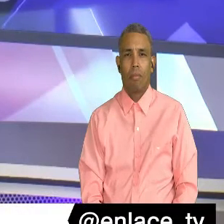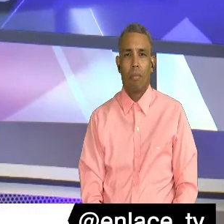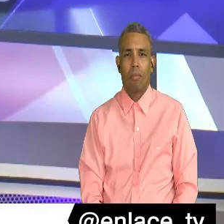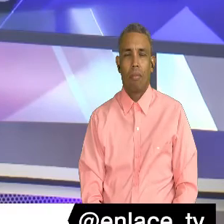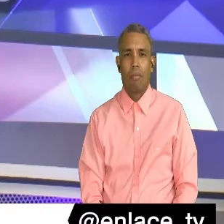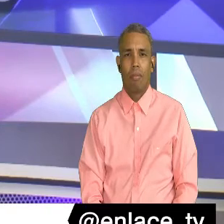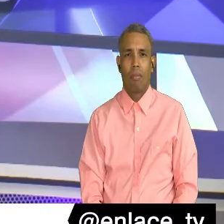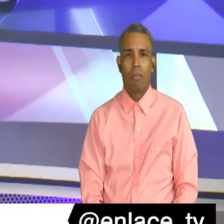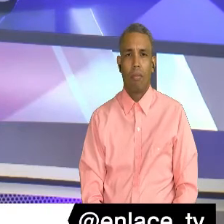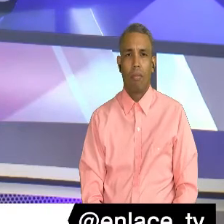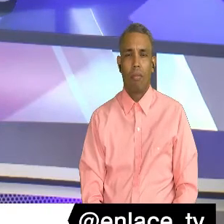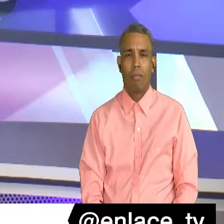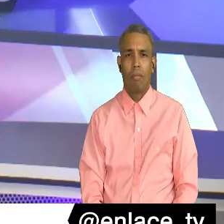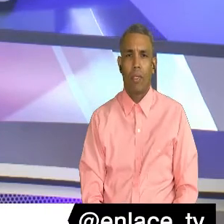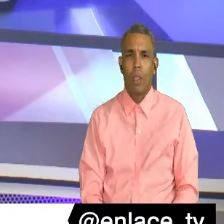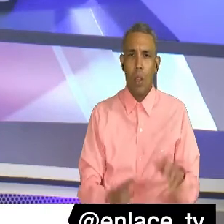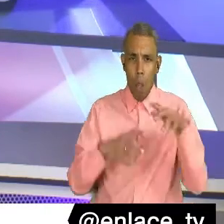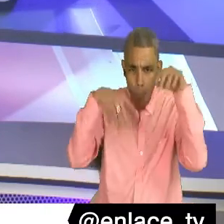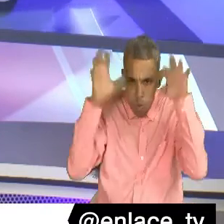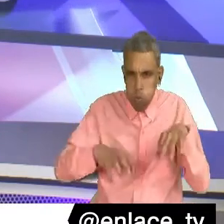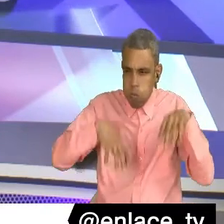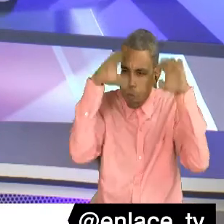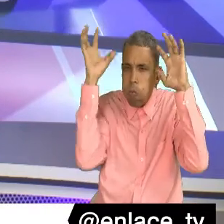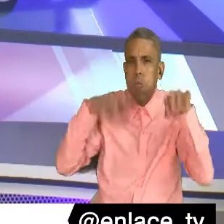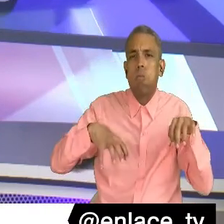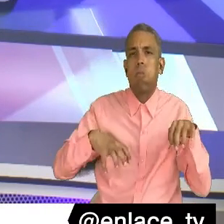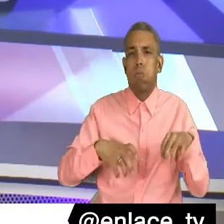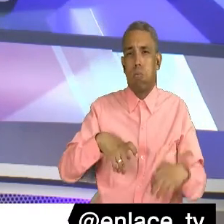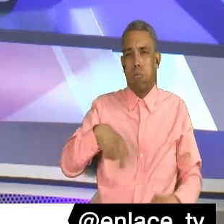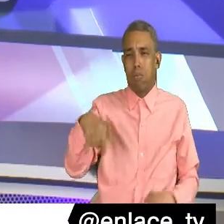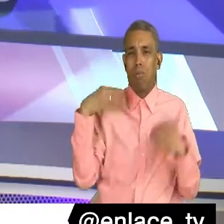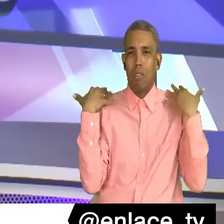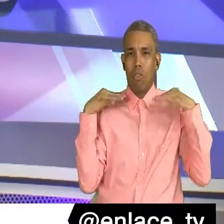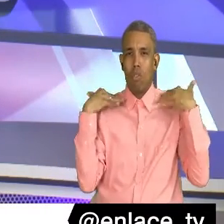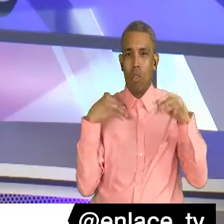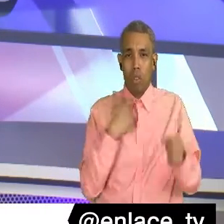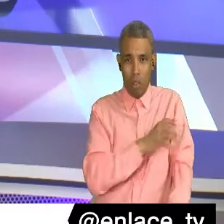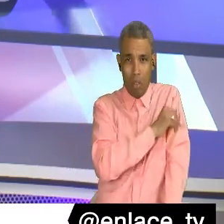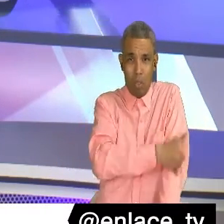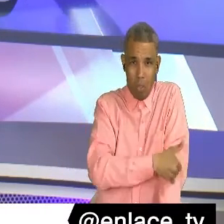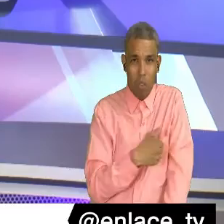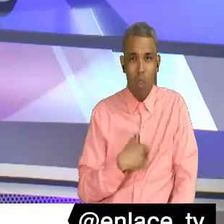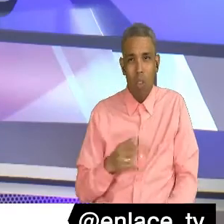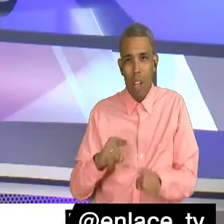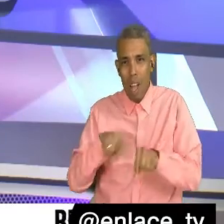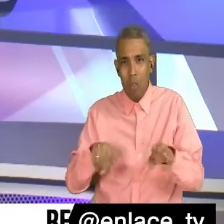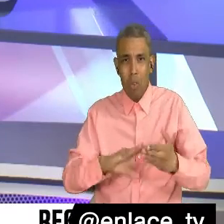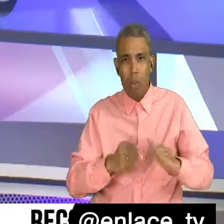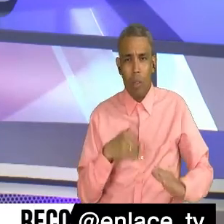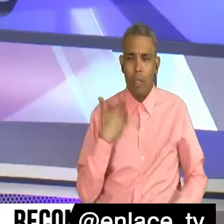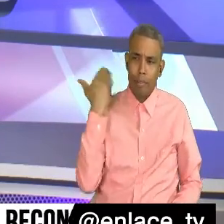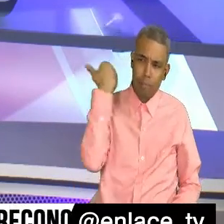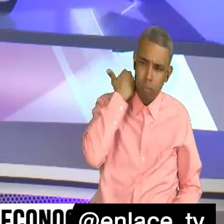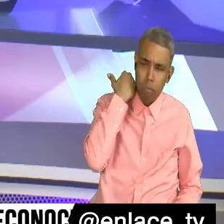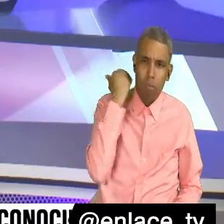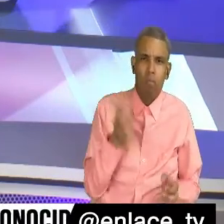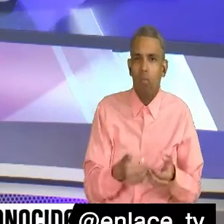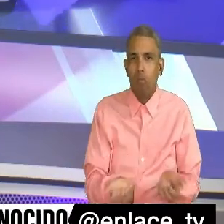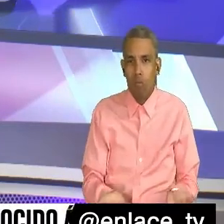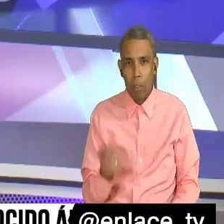noticias, las lluvias de las últimas horas han dejado afectaciones a viviendas en zona rural de Yondó. Autoridades trabajan para recuperar la zona